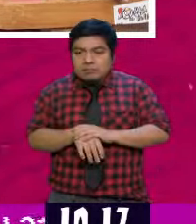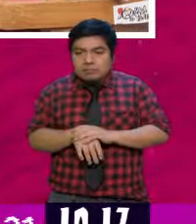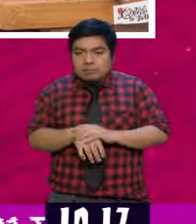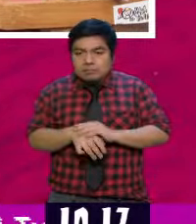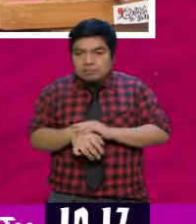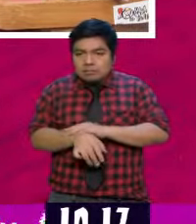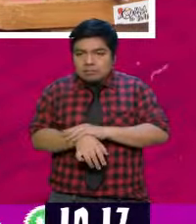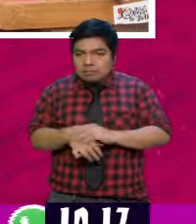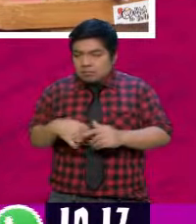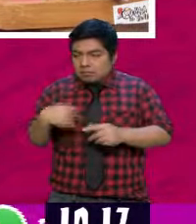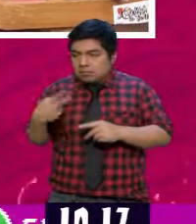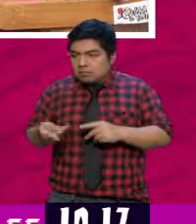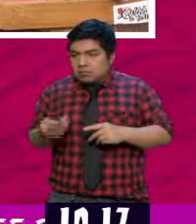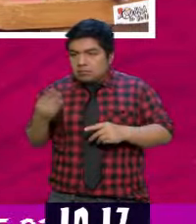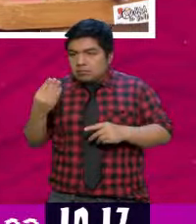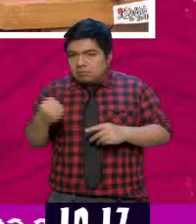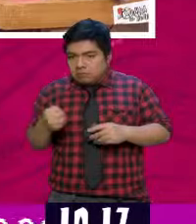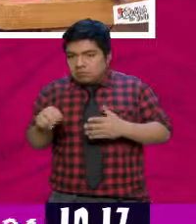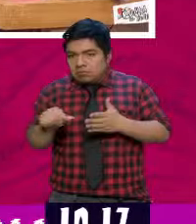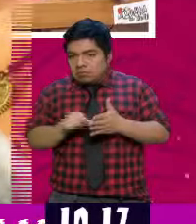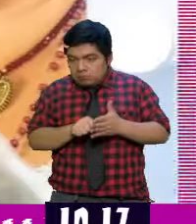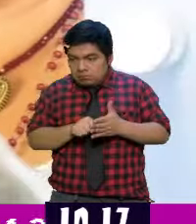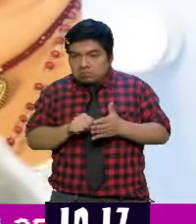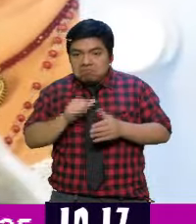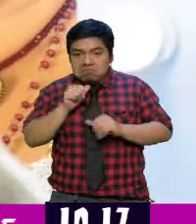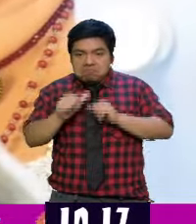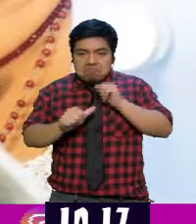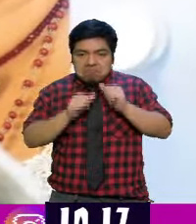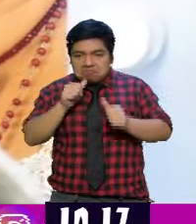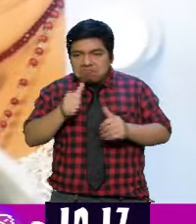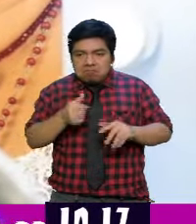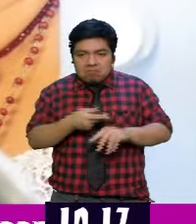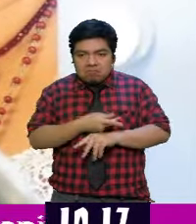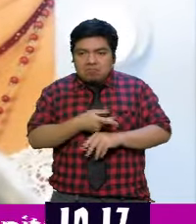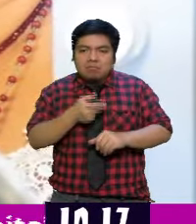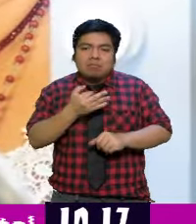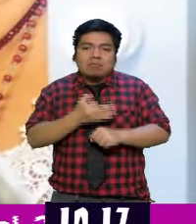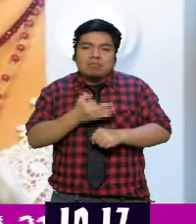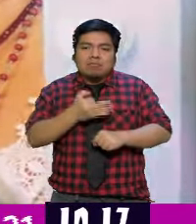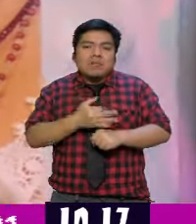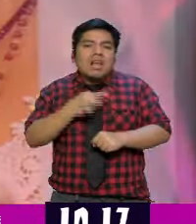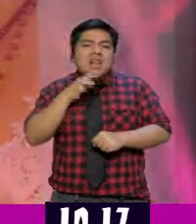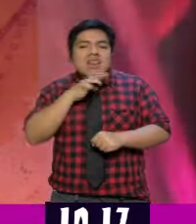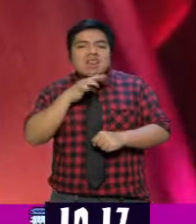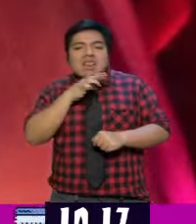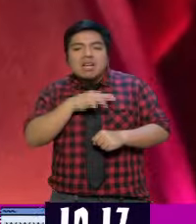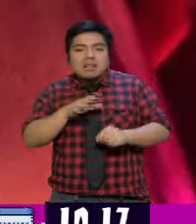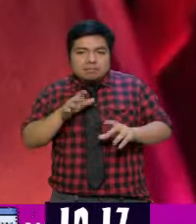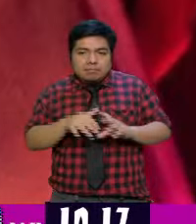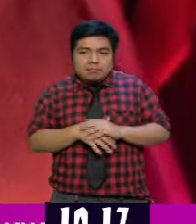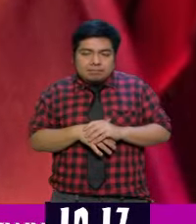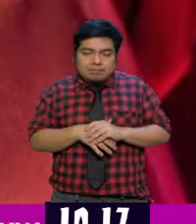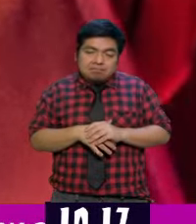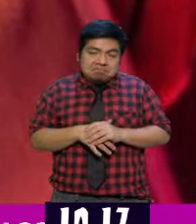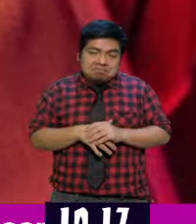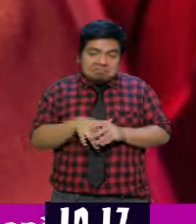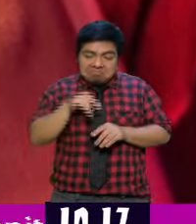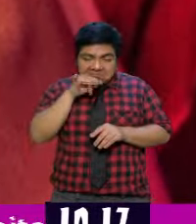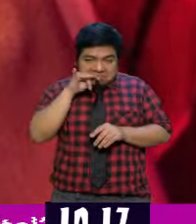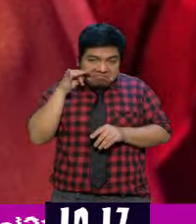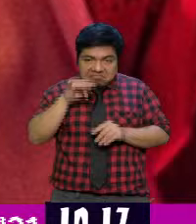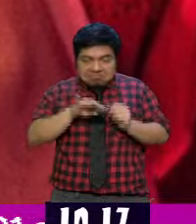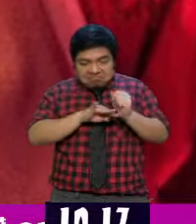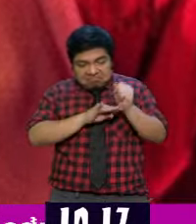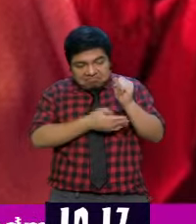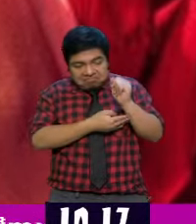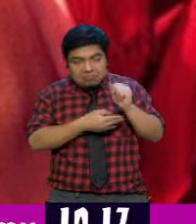ir a verla 9 meses, cuando menos. Sí, pero es que no se puede decir. Sí, es que ahora le haces videollamada y no se le ve. Claro, no se ve. Pero también, como